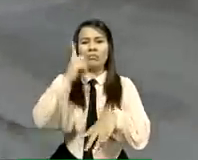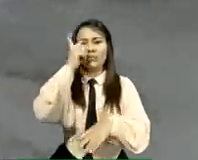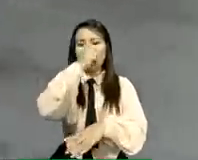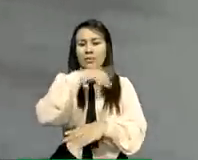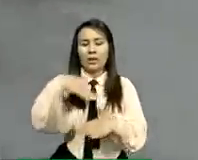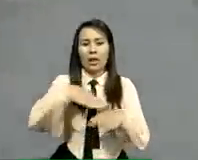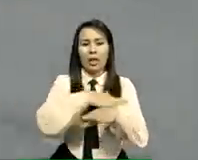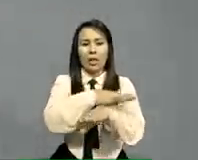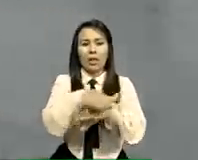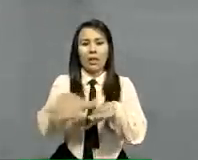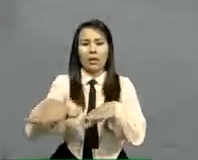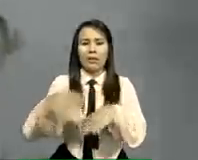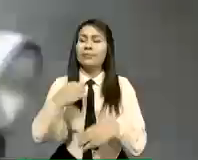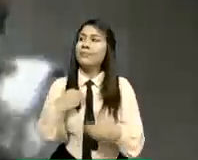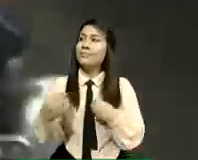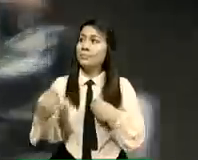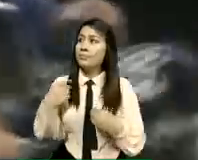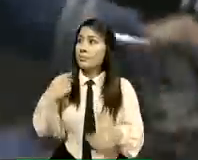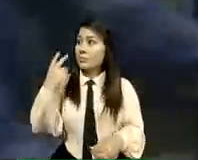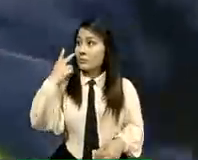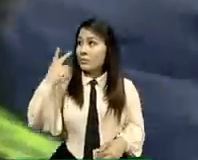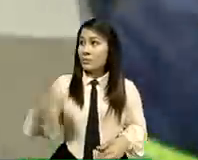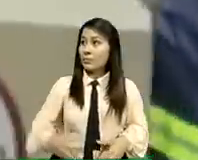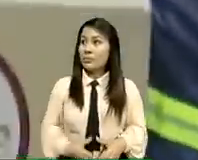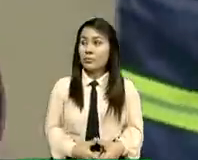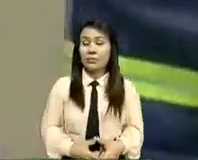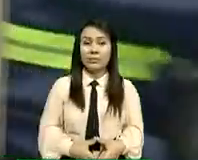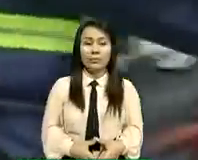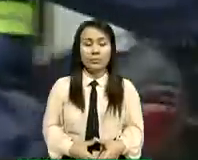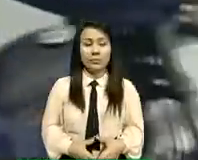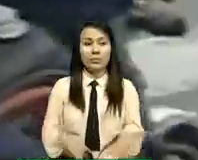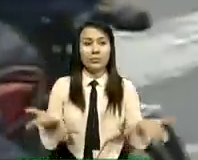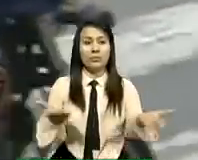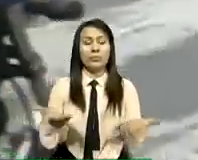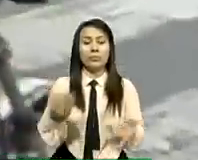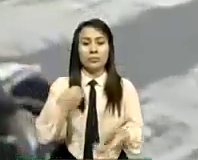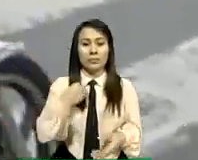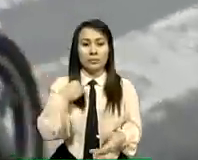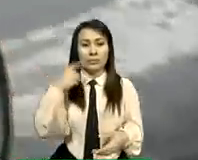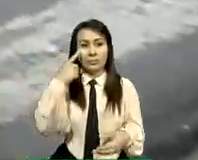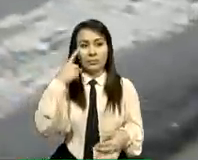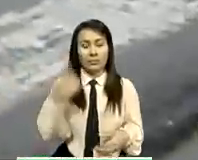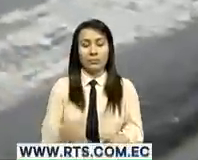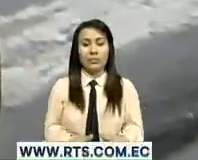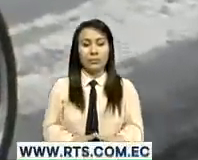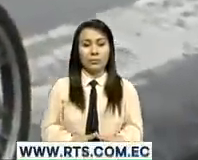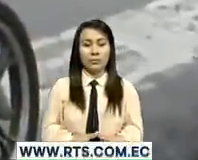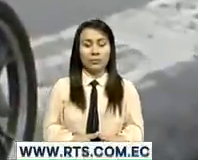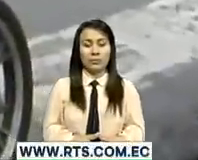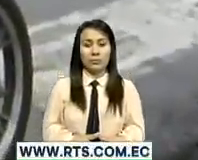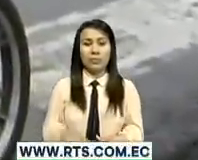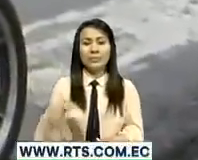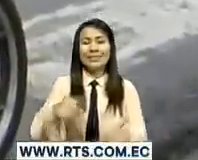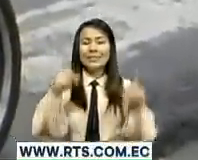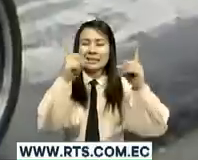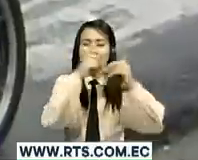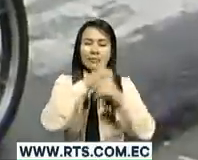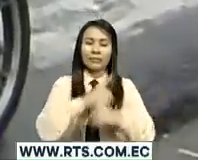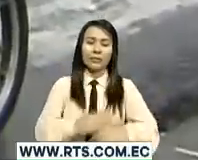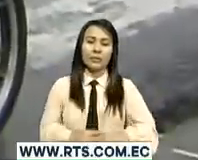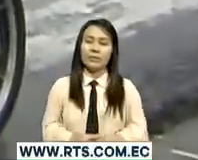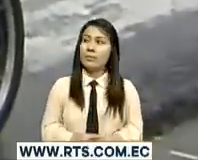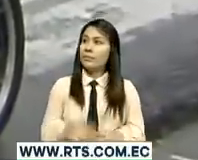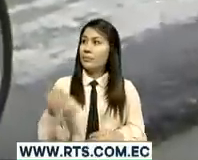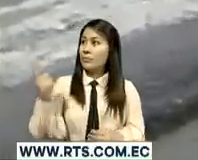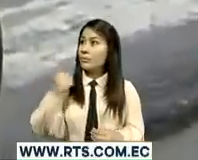cambio, a un conductor, un motociclista que está avanzando, está continuando, con el respectivo, la respectiva protección,